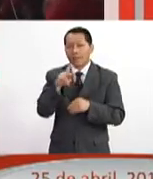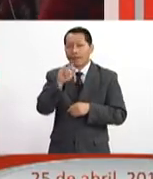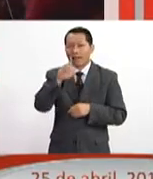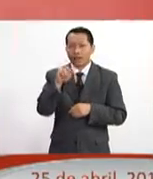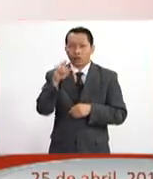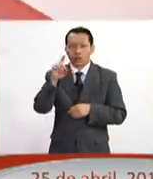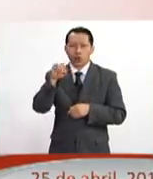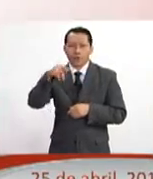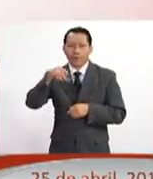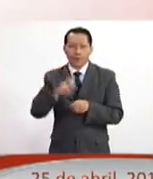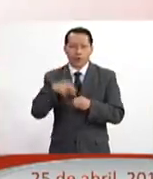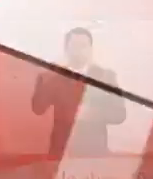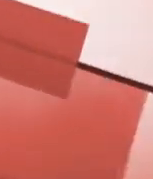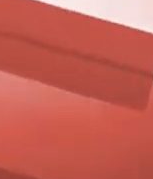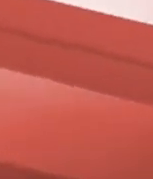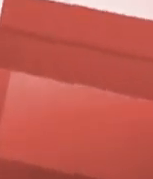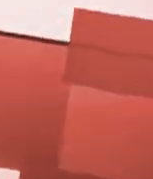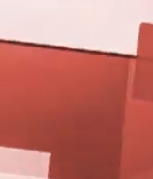en Puebla.